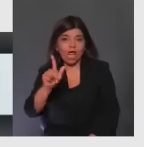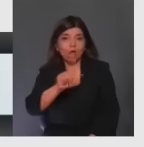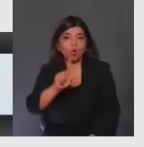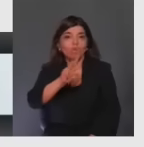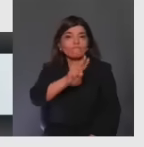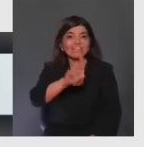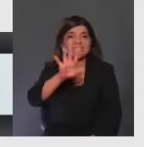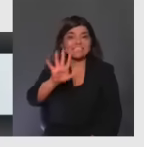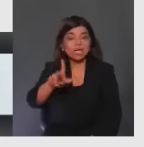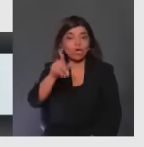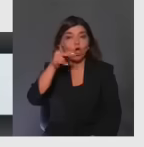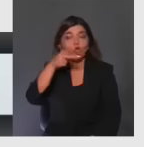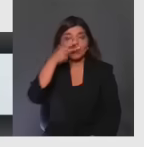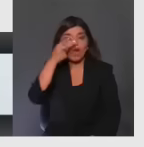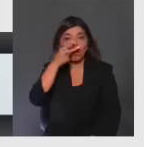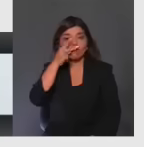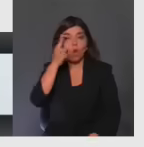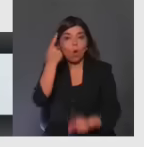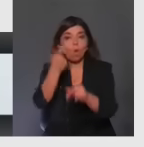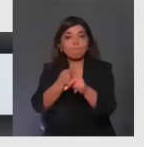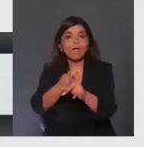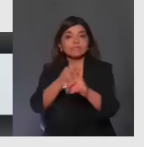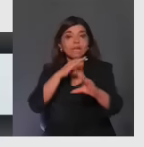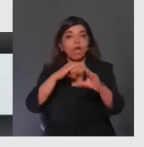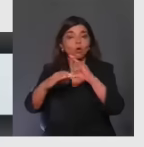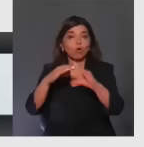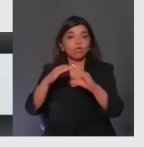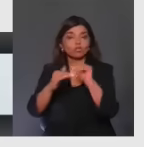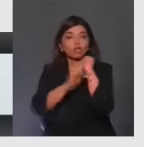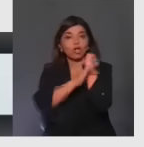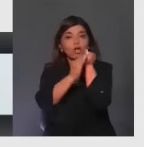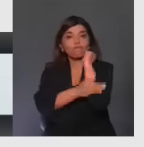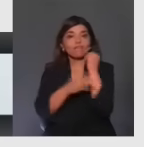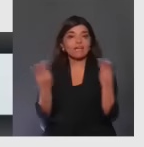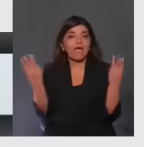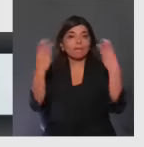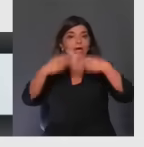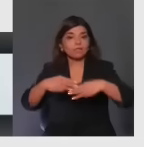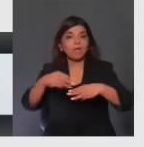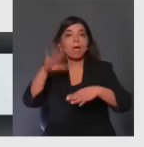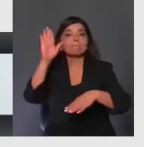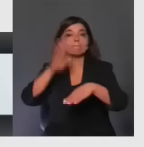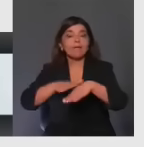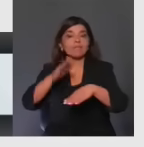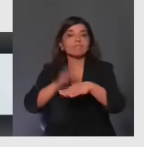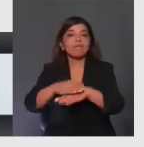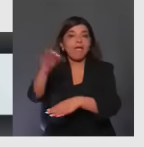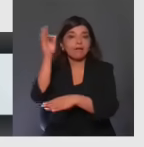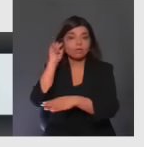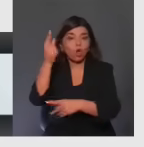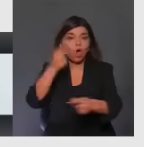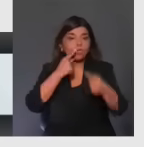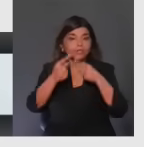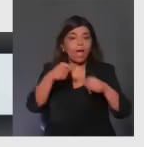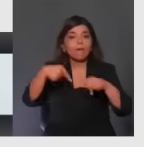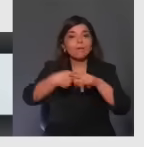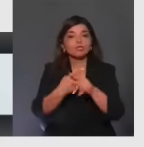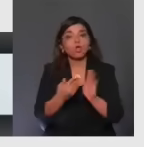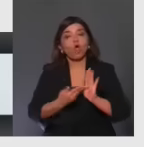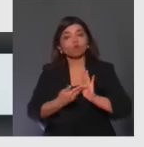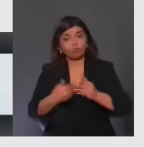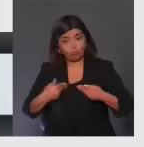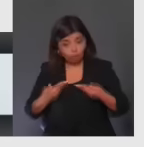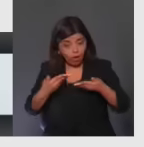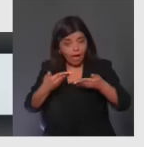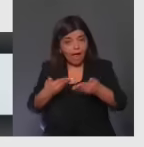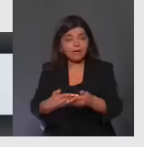un mes de la última comunicación con la Fiscalía de Magallanes, solicité una nueva entrevista con el fiscal a cargo para reiterar la total disposición con